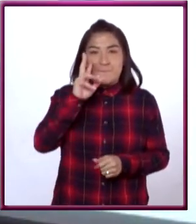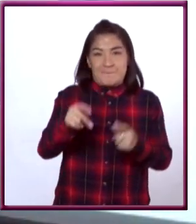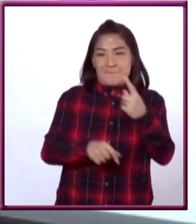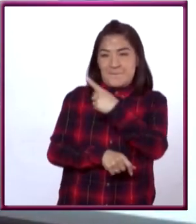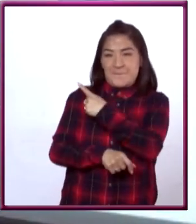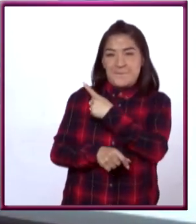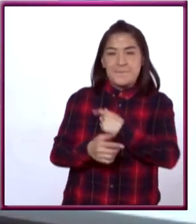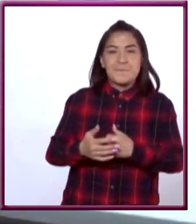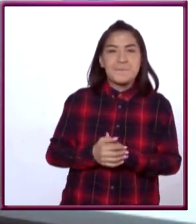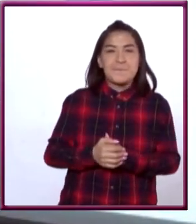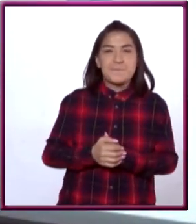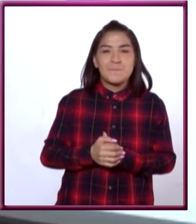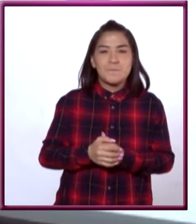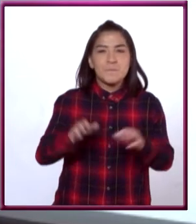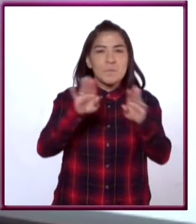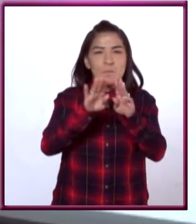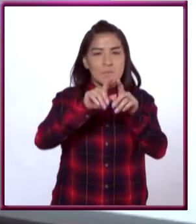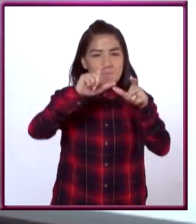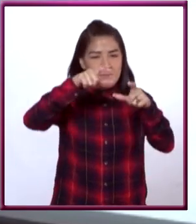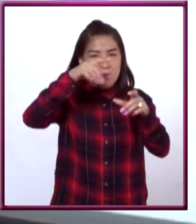una pieza con esta geometría